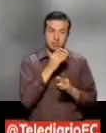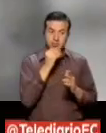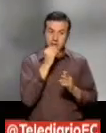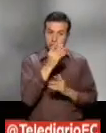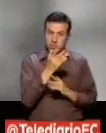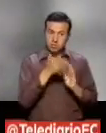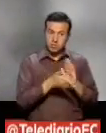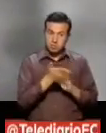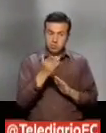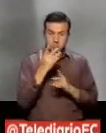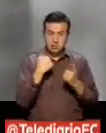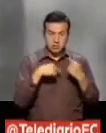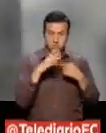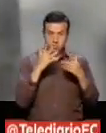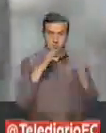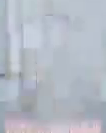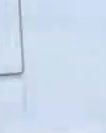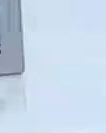sin causar heridos.